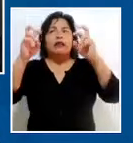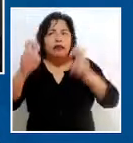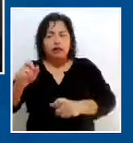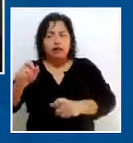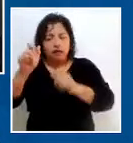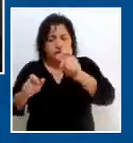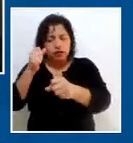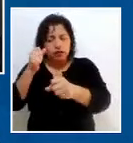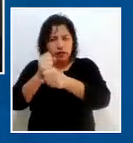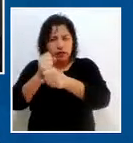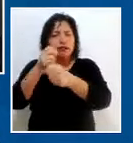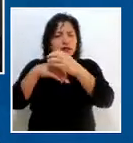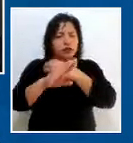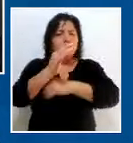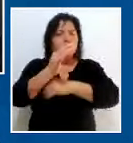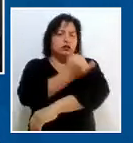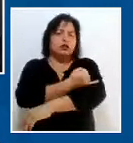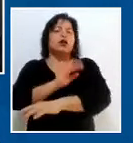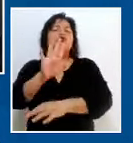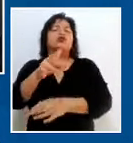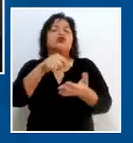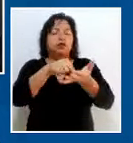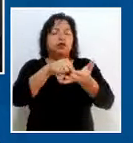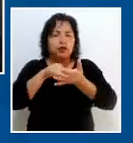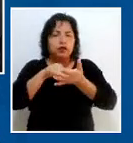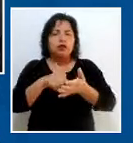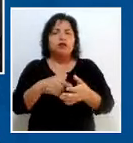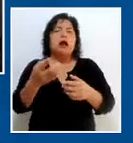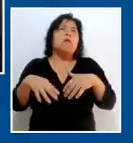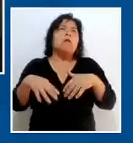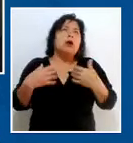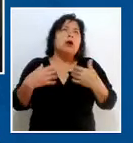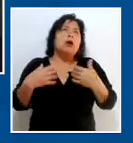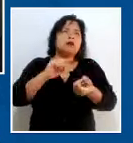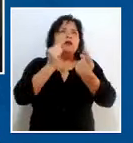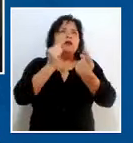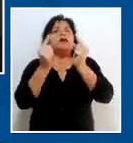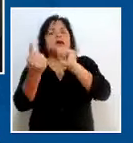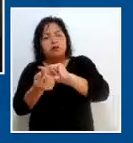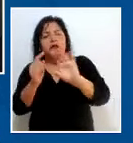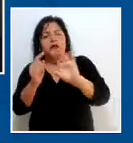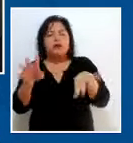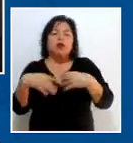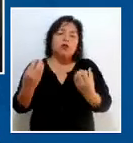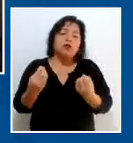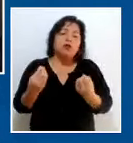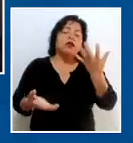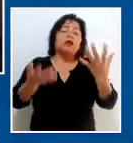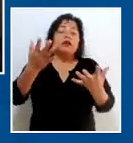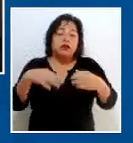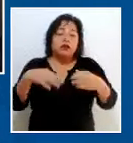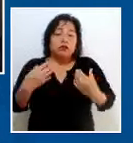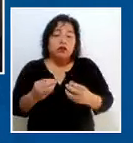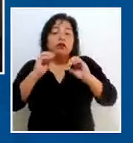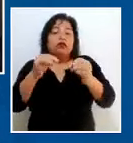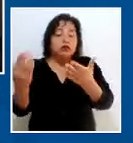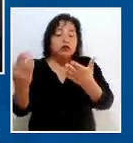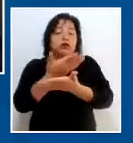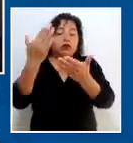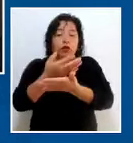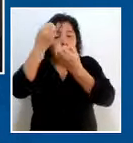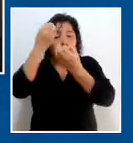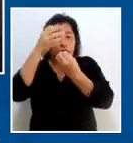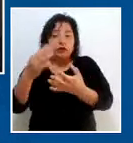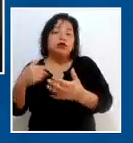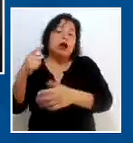rubros, las obligaciones o los plazos pueden ir variando porque finalmente eso se puede ir actualizando cada cierto tiempo, no